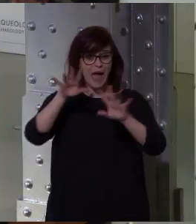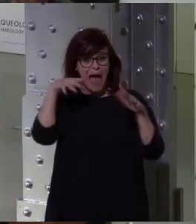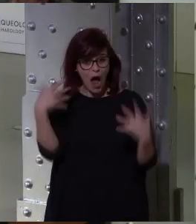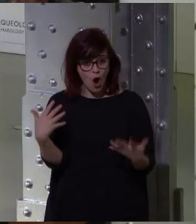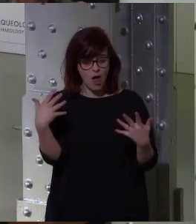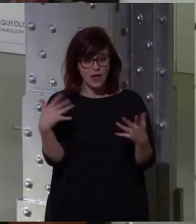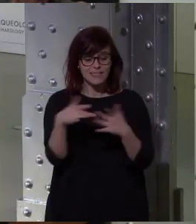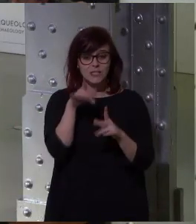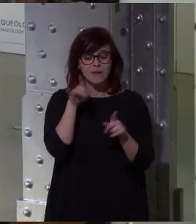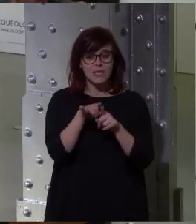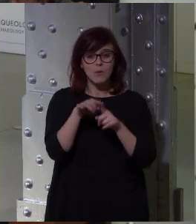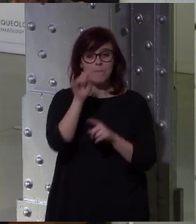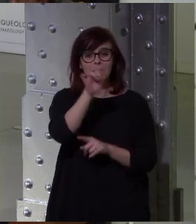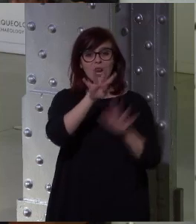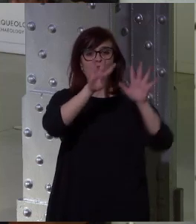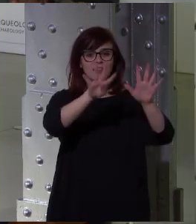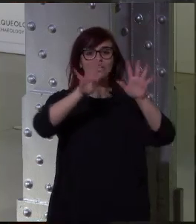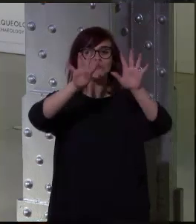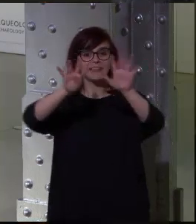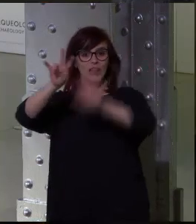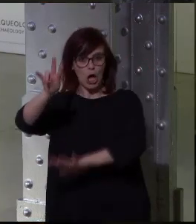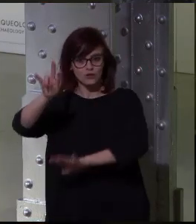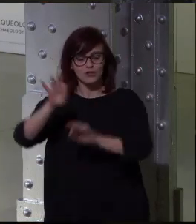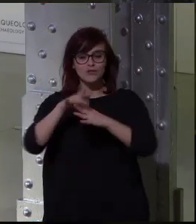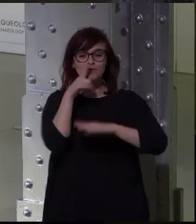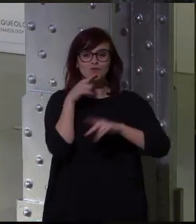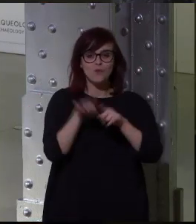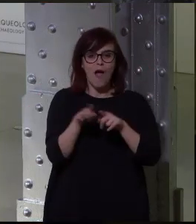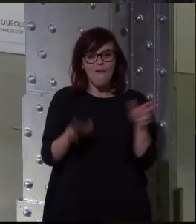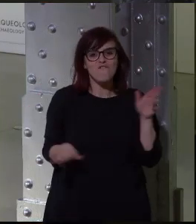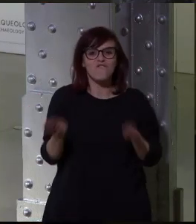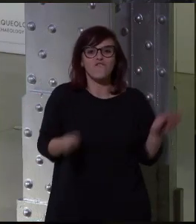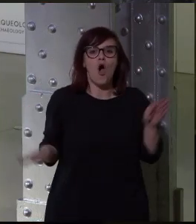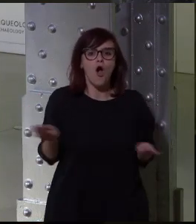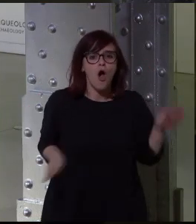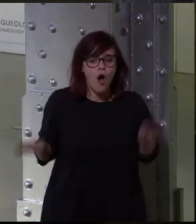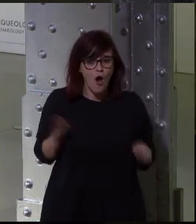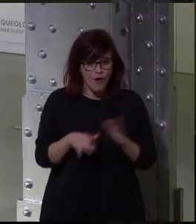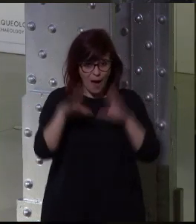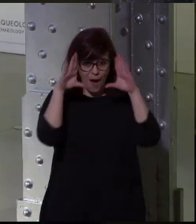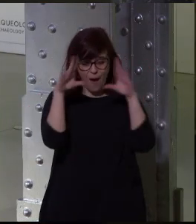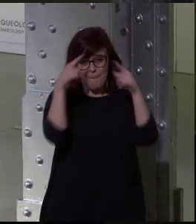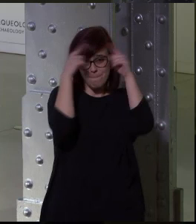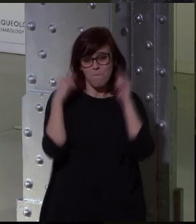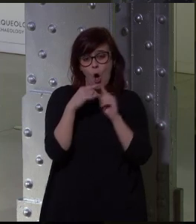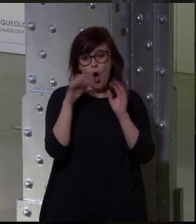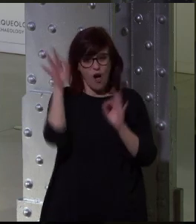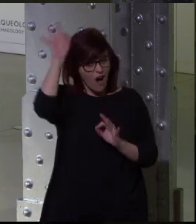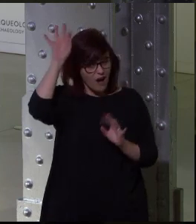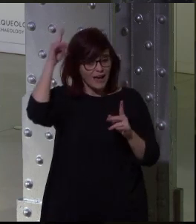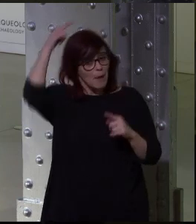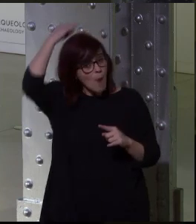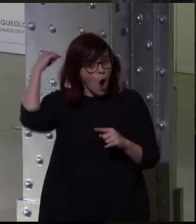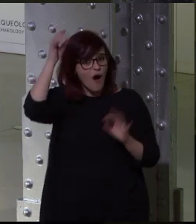ahora es la saqué en 1992, es una foca monje del Mediterráneo, ¿no? El mamífero marino ahora mismo en